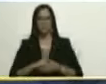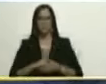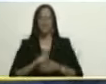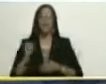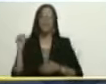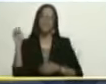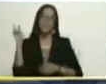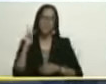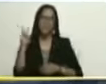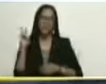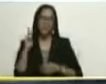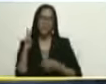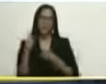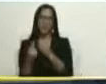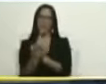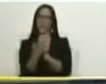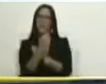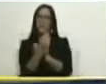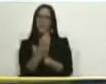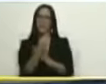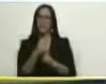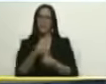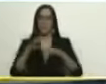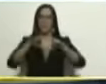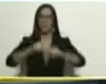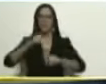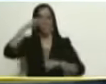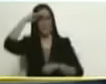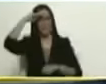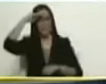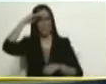Venezuela fue amenazada de invasión militar.